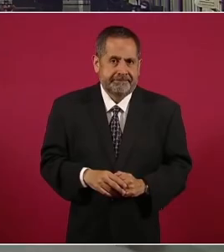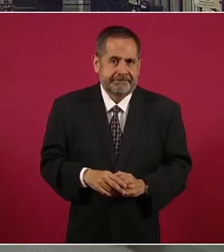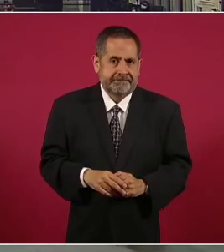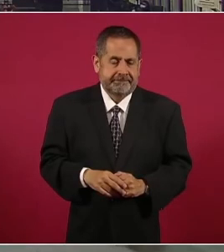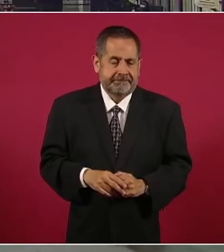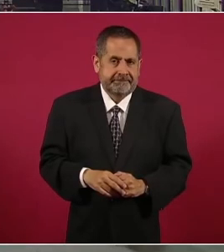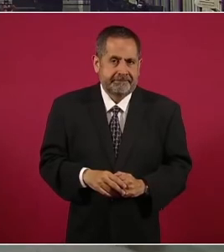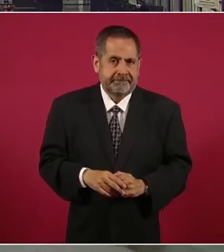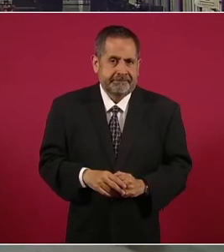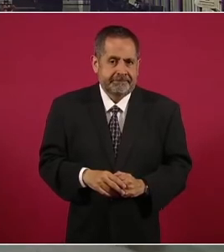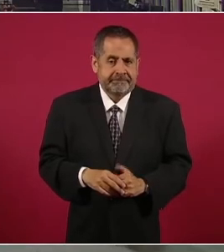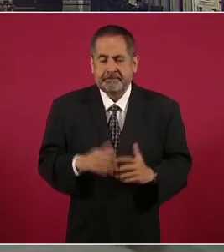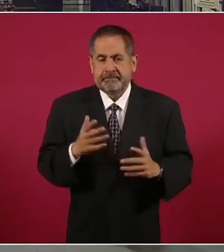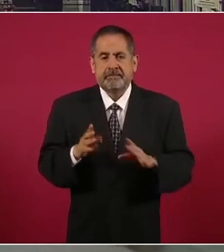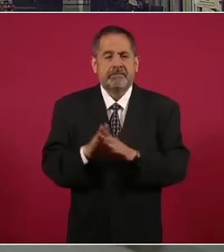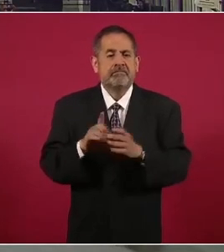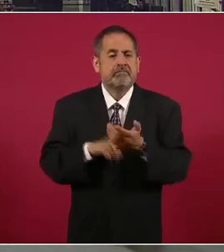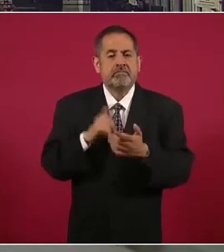Entonces,